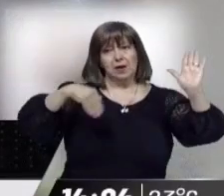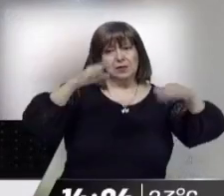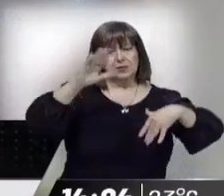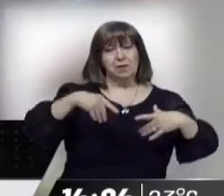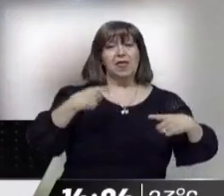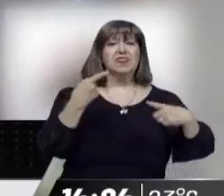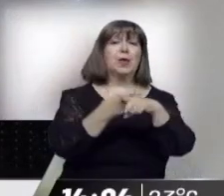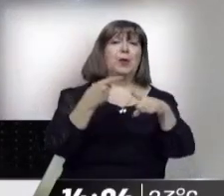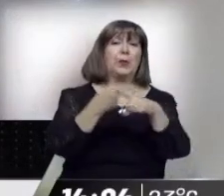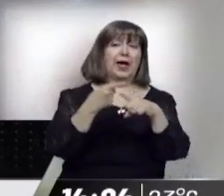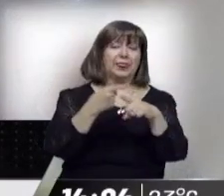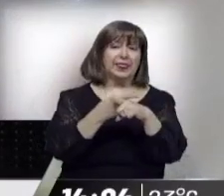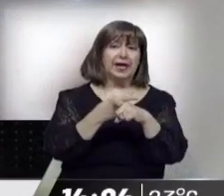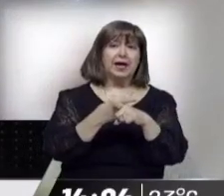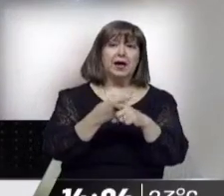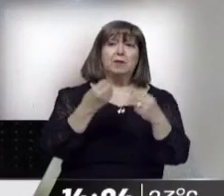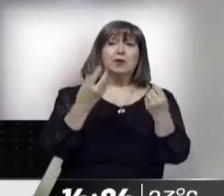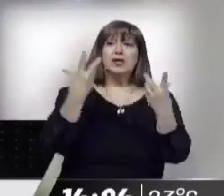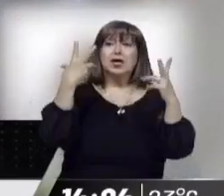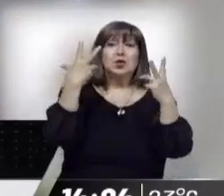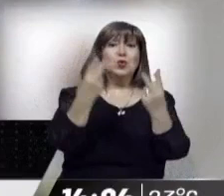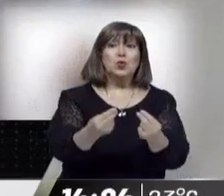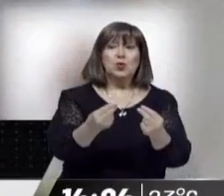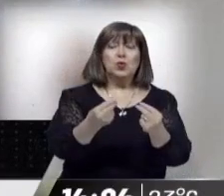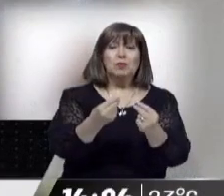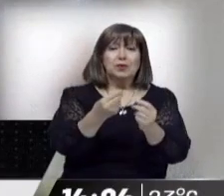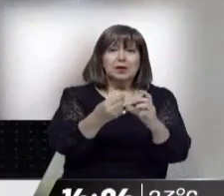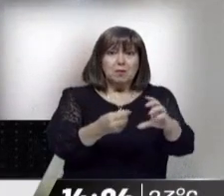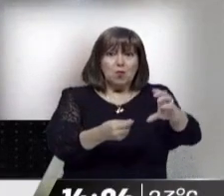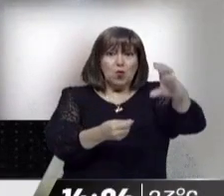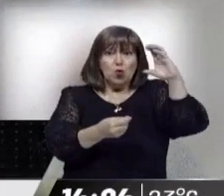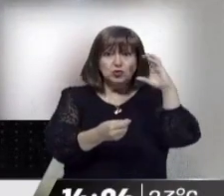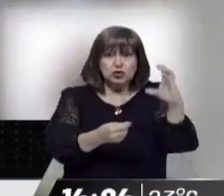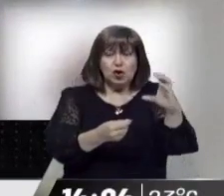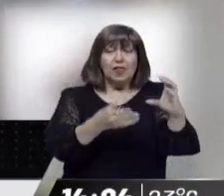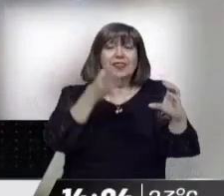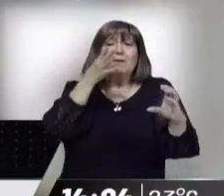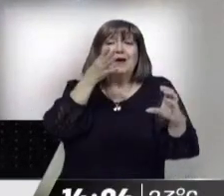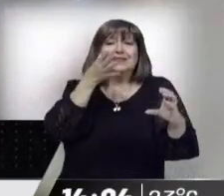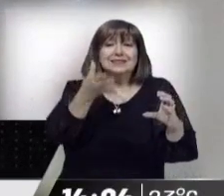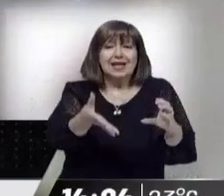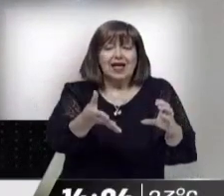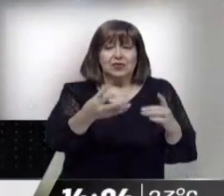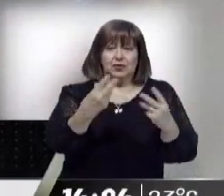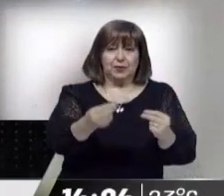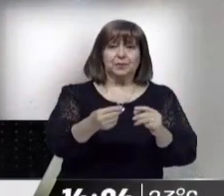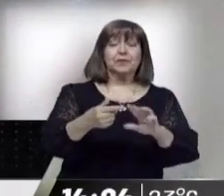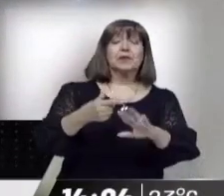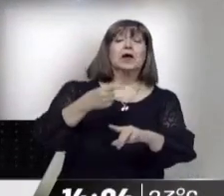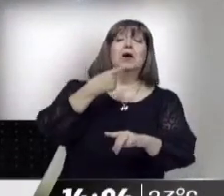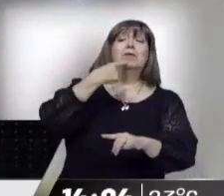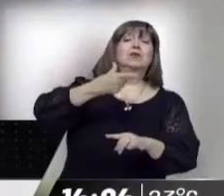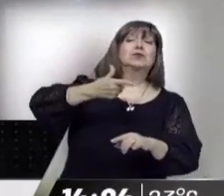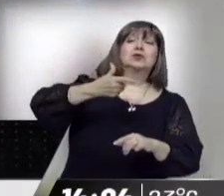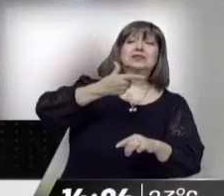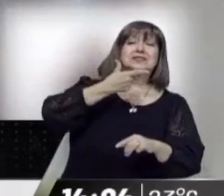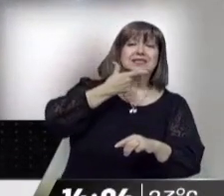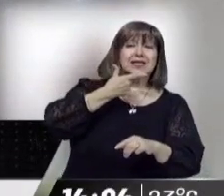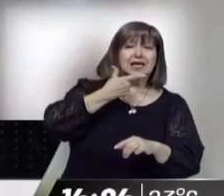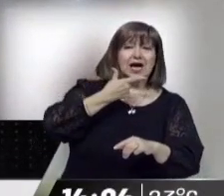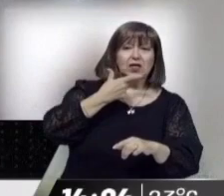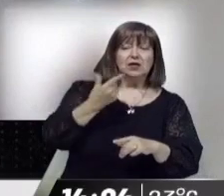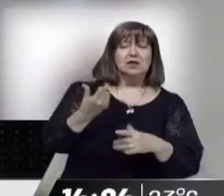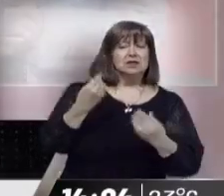sí debatir. ¿Por qué no se pueden incrementar 200%? Carlos, ¿qué opinión tenés de cómo votó Martín Lustó? Hay una